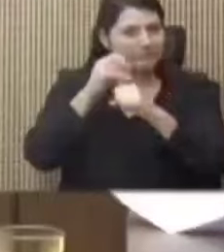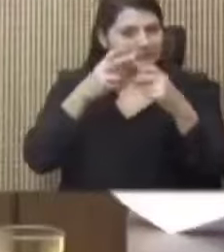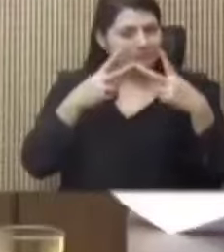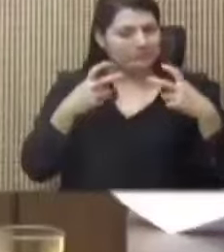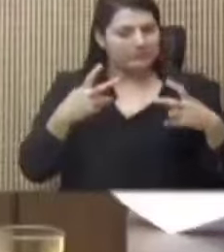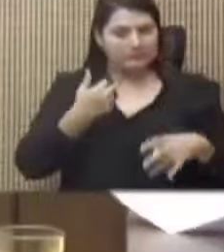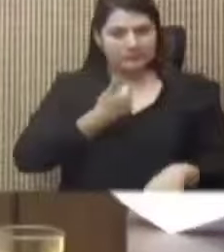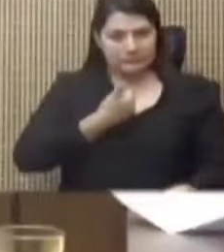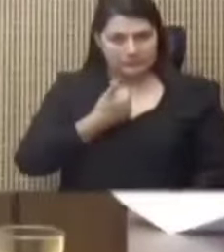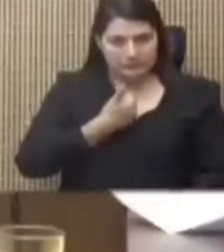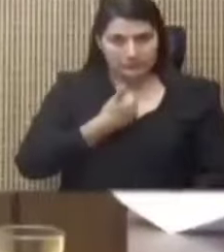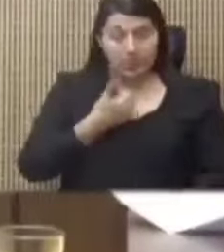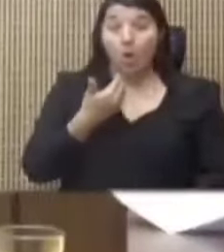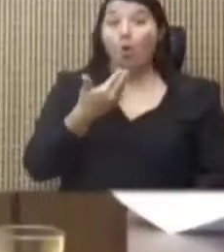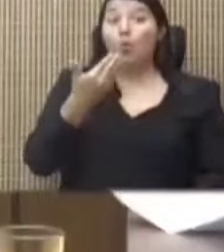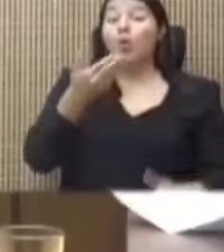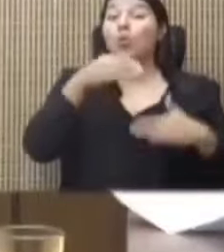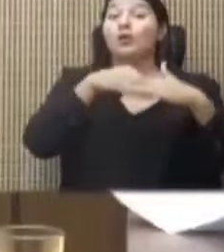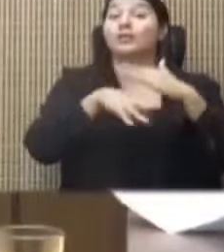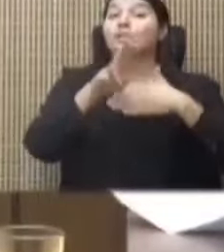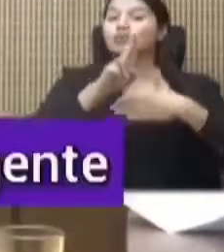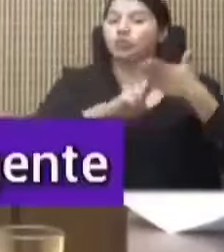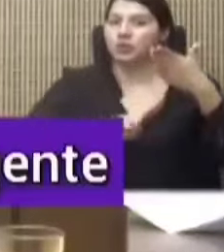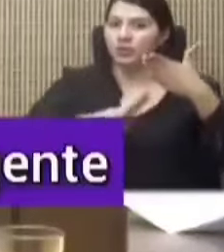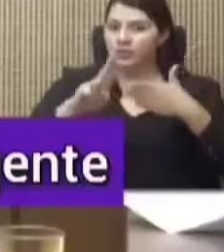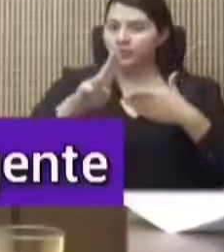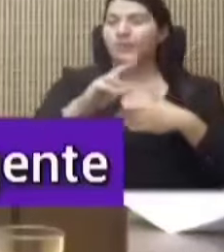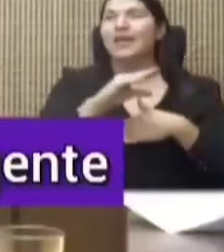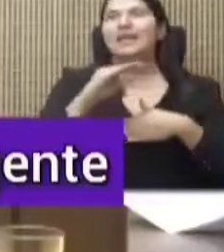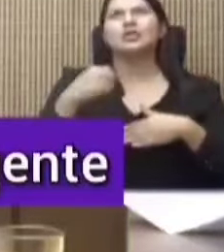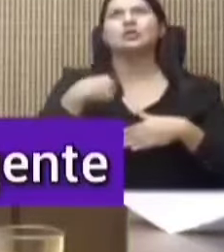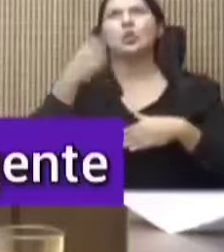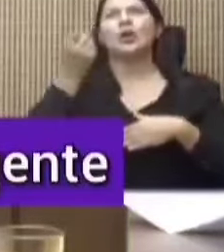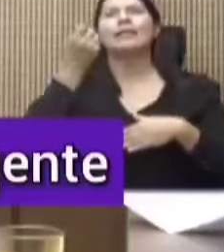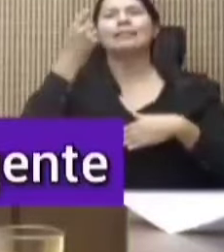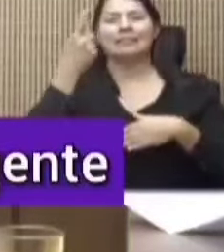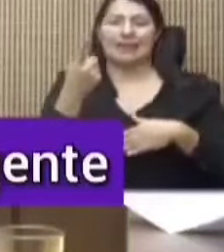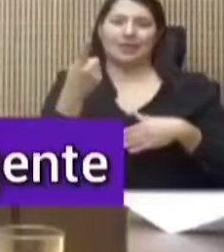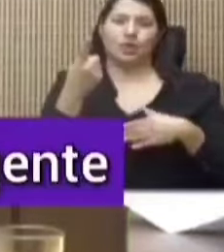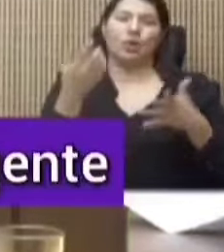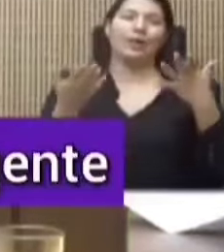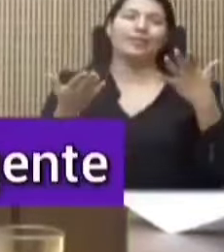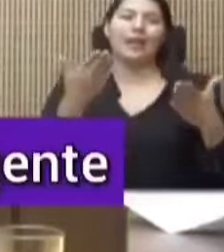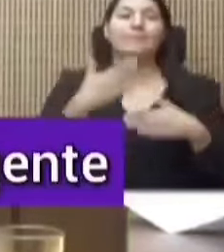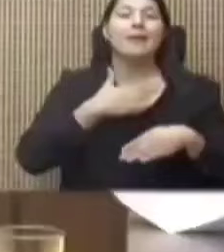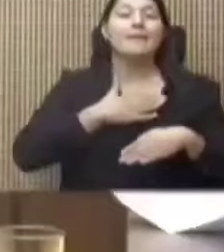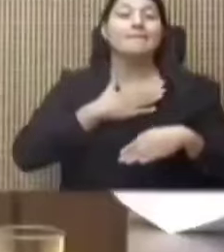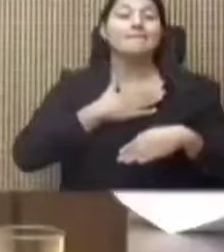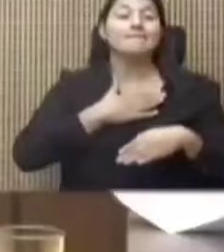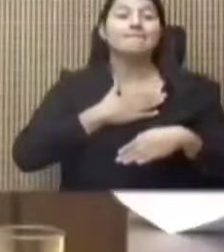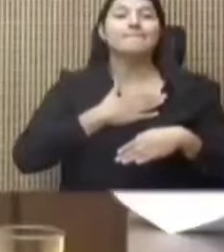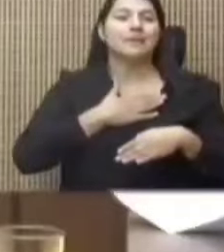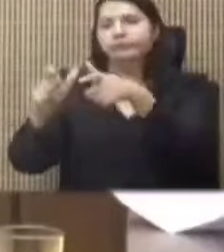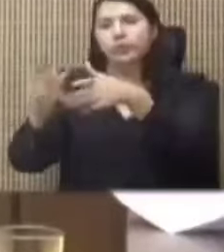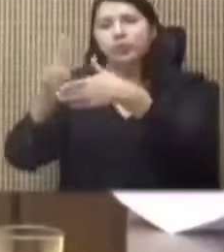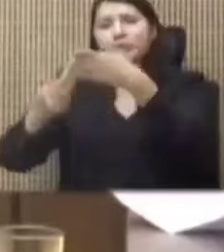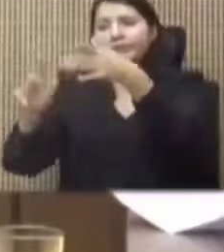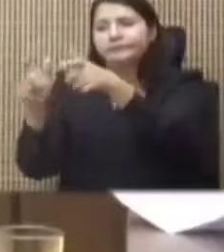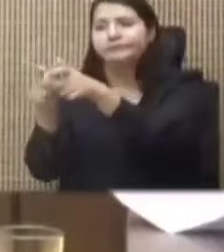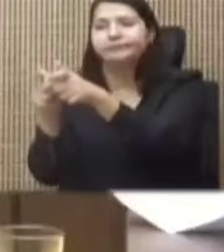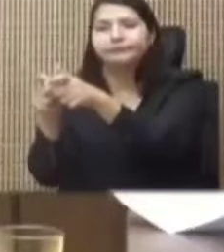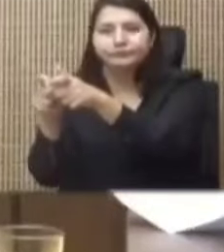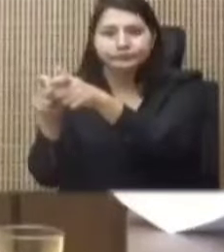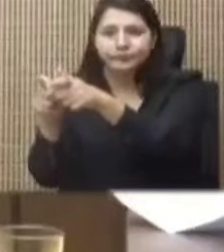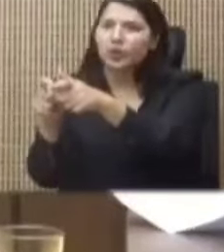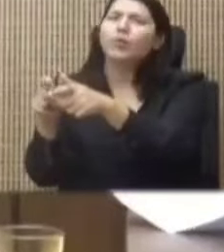Y esto... Entiendo que puede ser idealista lo que les estoy diciendo de ir más allá de preparar a la gente para un puesto. Yo sí quería